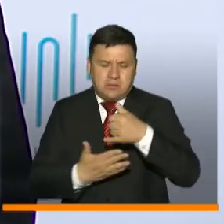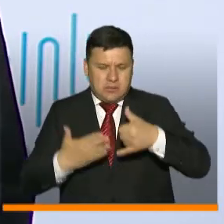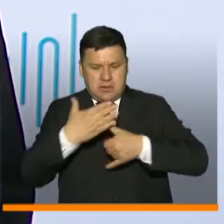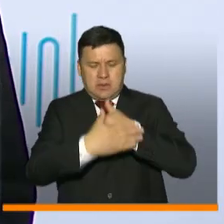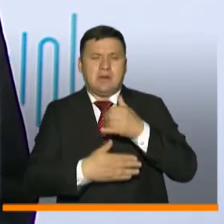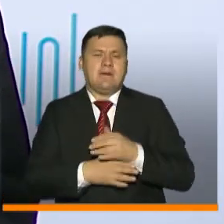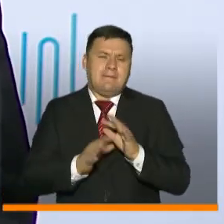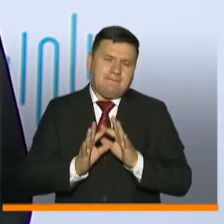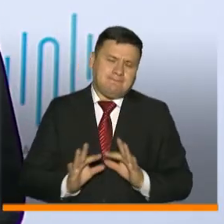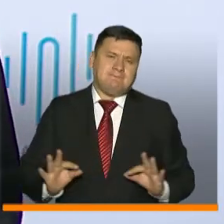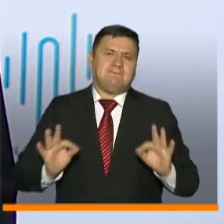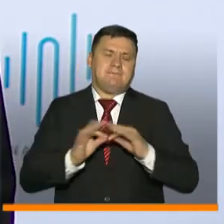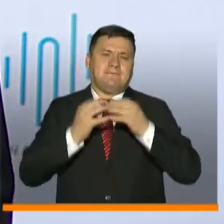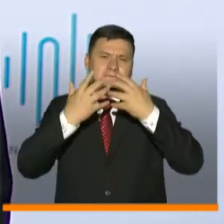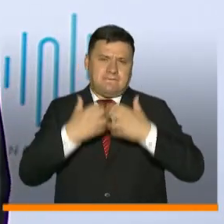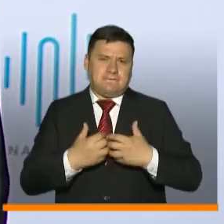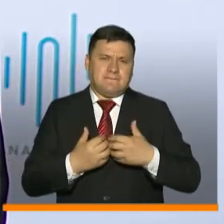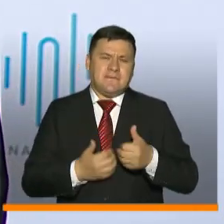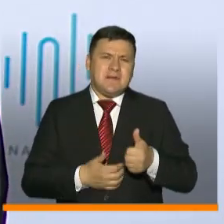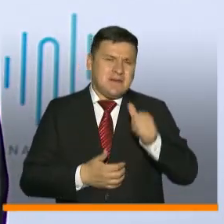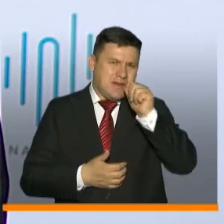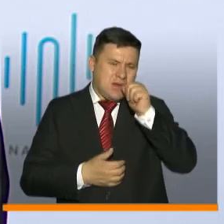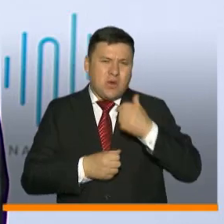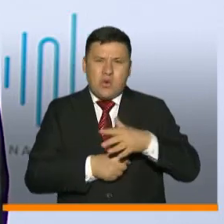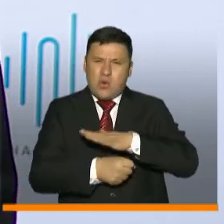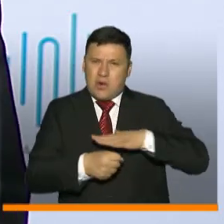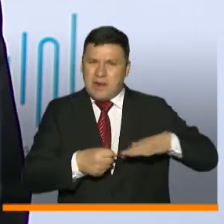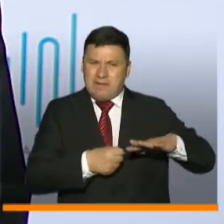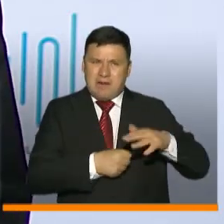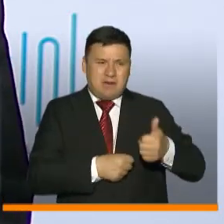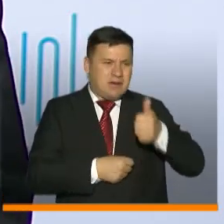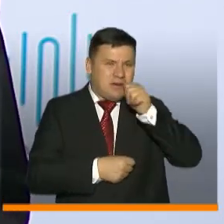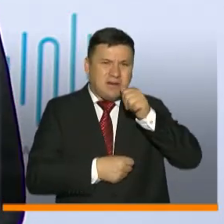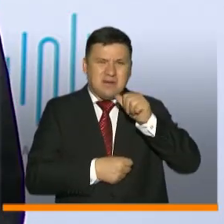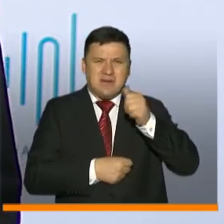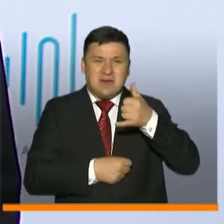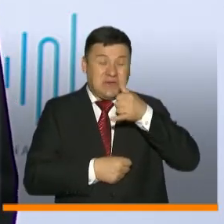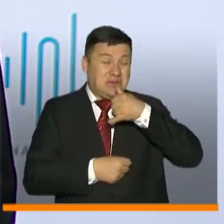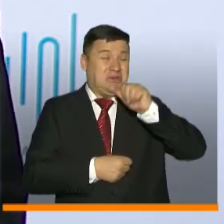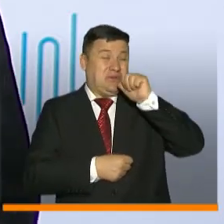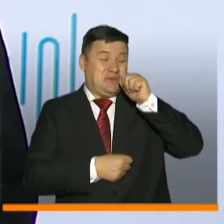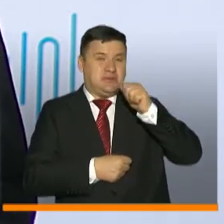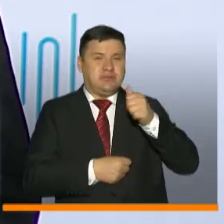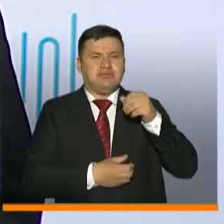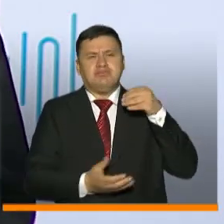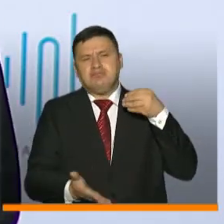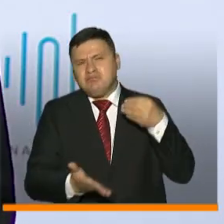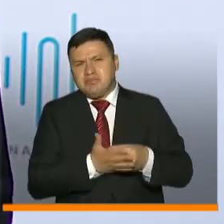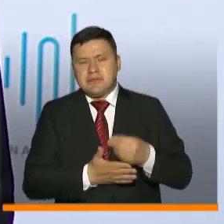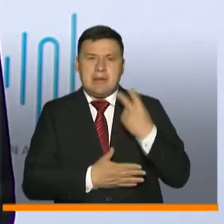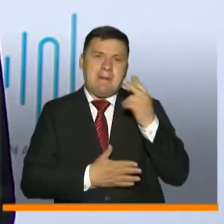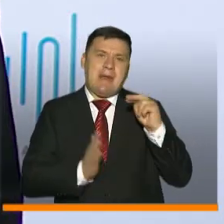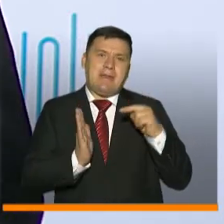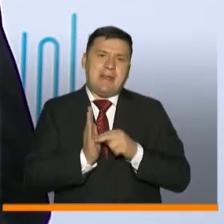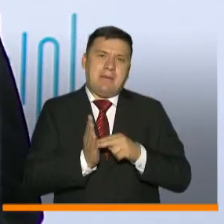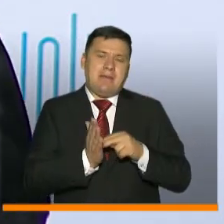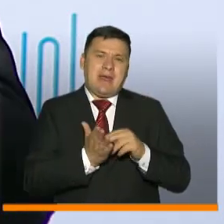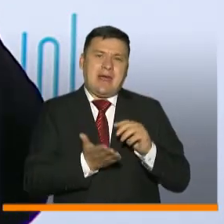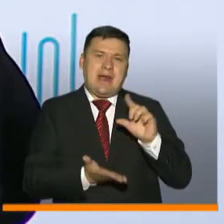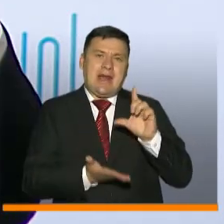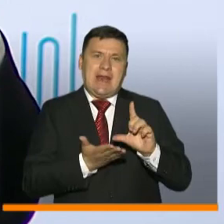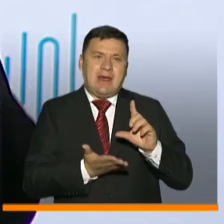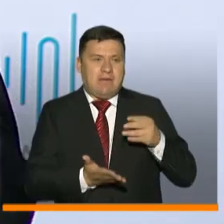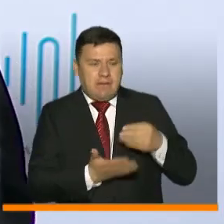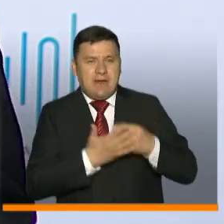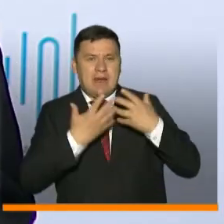nacional. Importante a la empresa de licores de Cundinamarca que nos ha donado 20.000 litros de alcohol, a